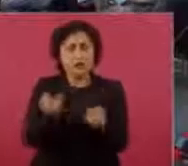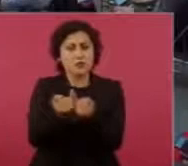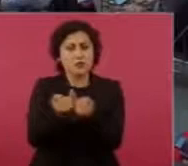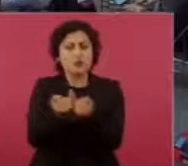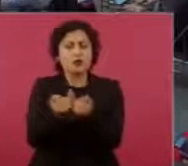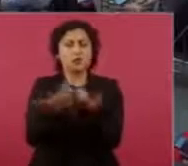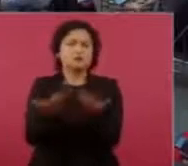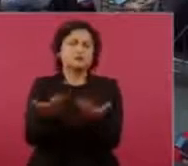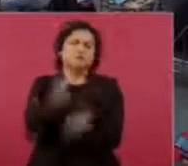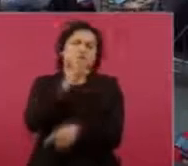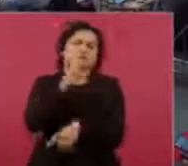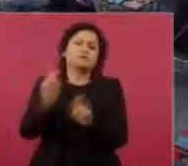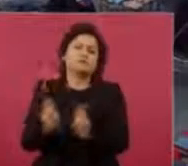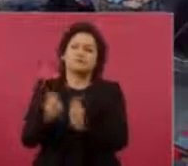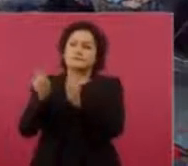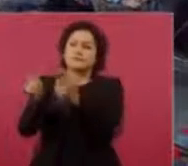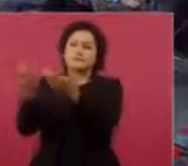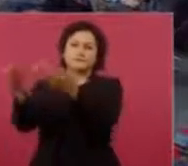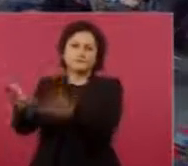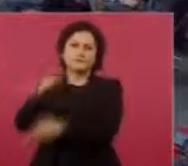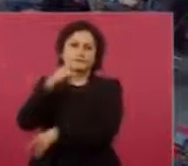se le entrego a los